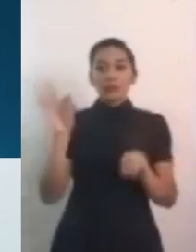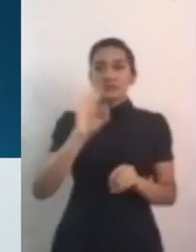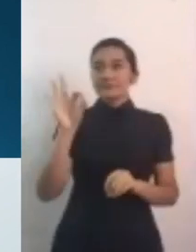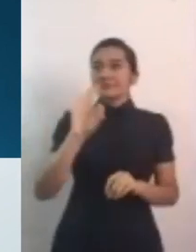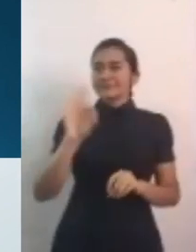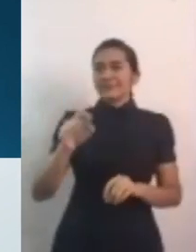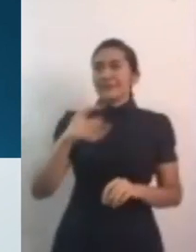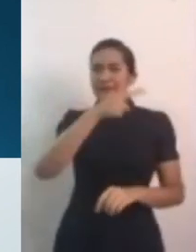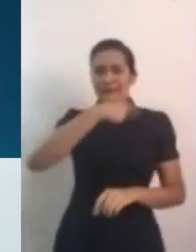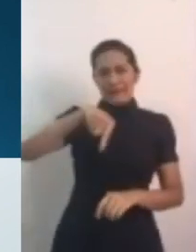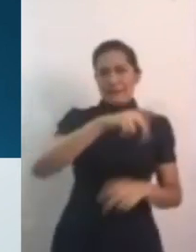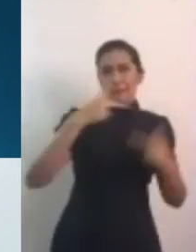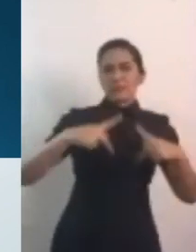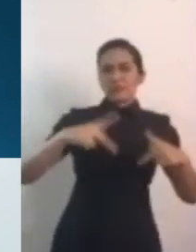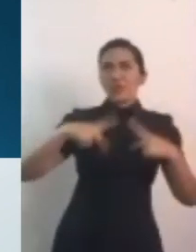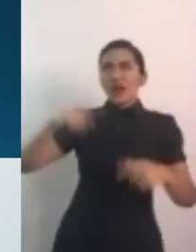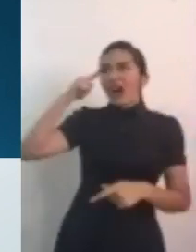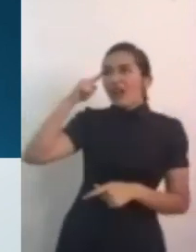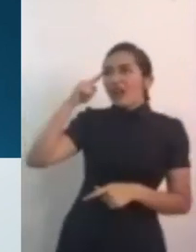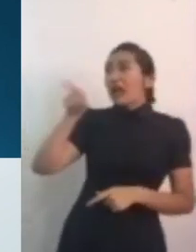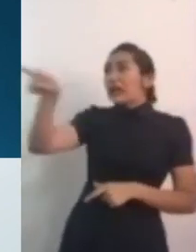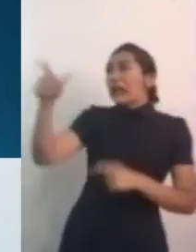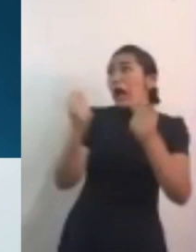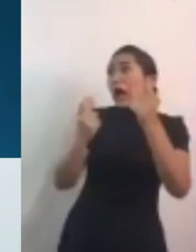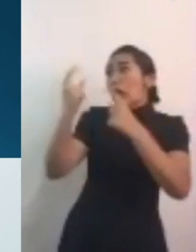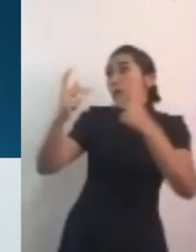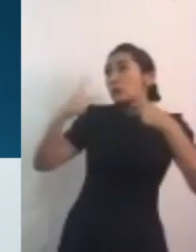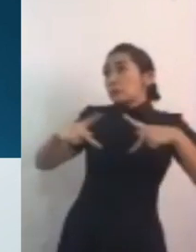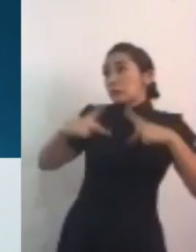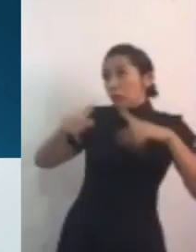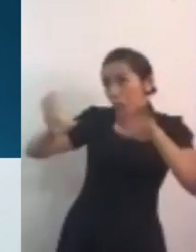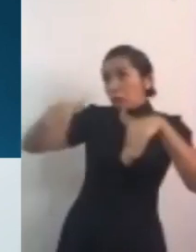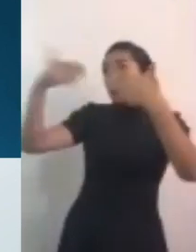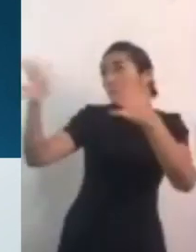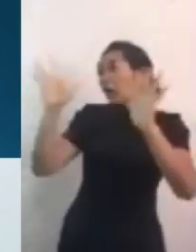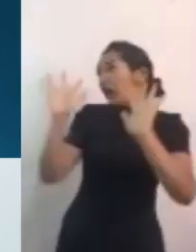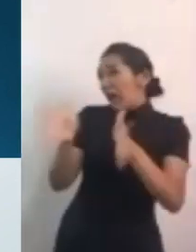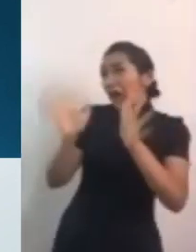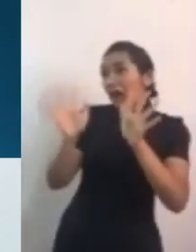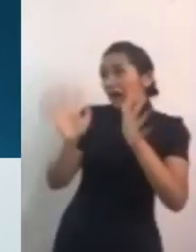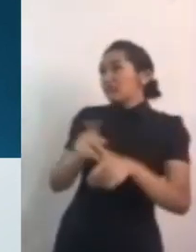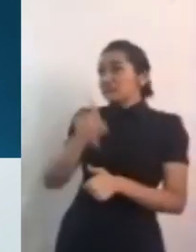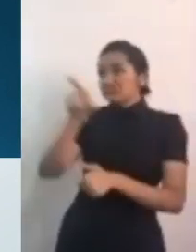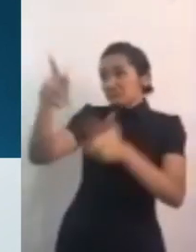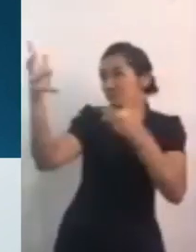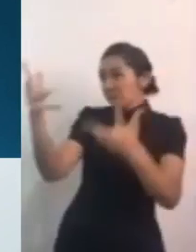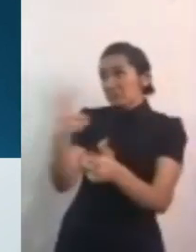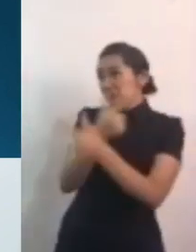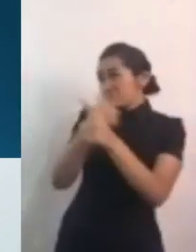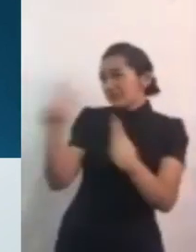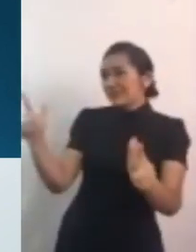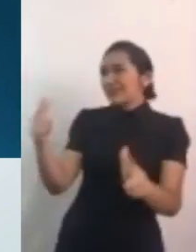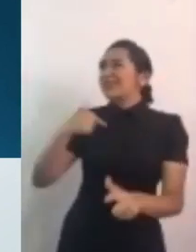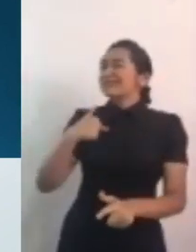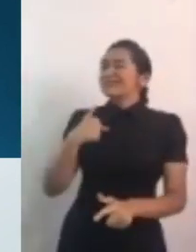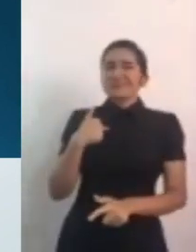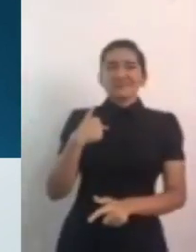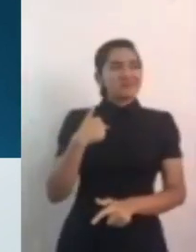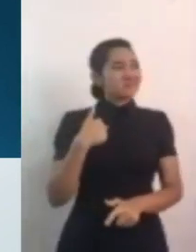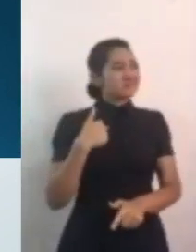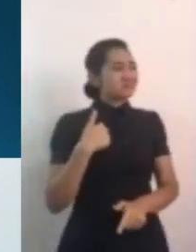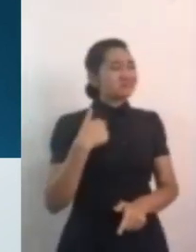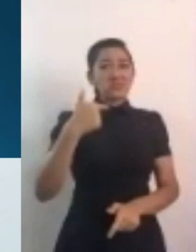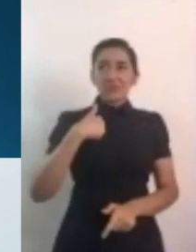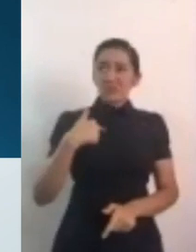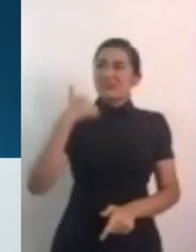que ya están afuera, que ya están haciendo otras cosas, y esto muchas veces interactúa con la percepción de riesgo